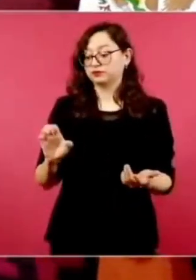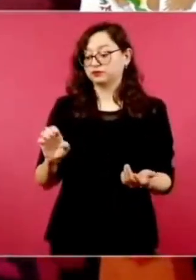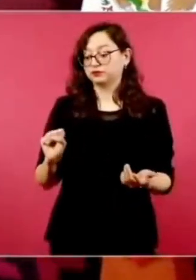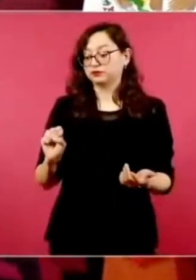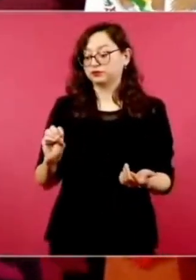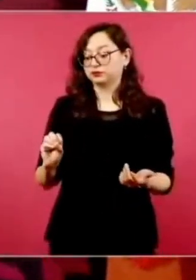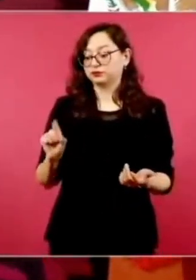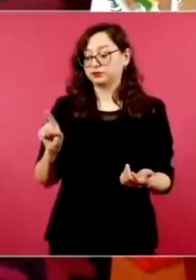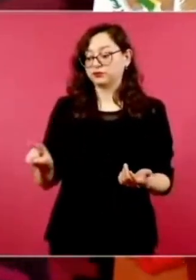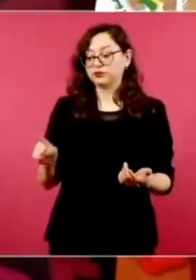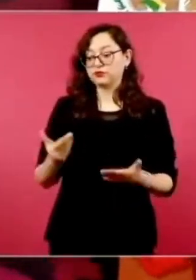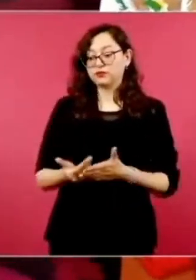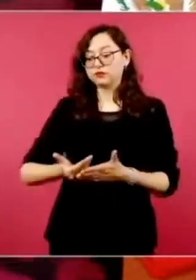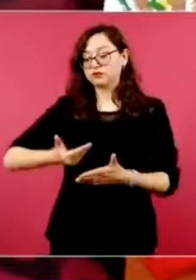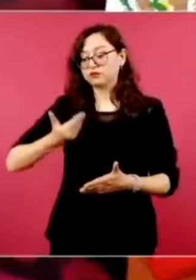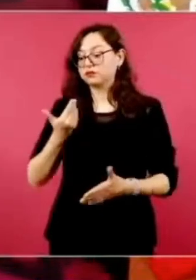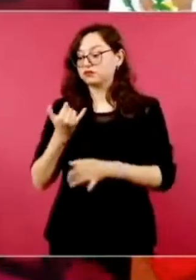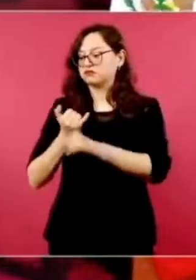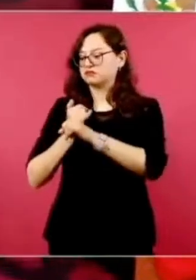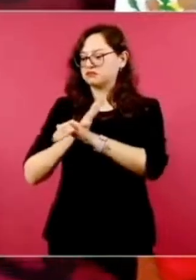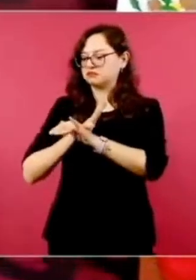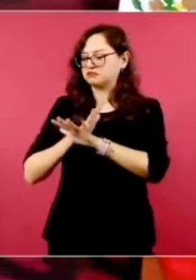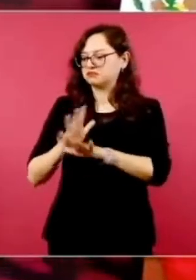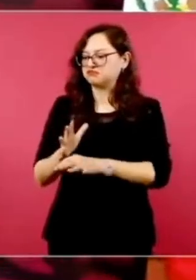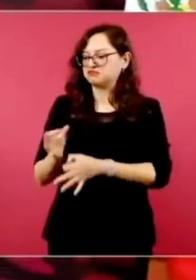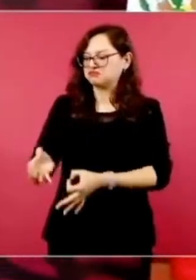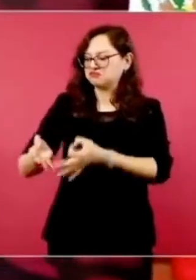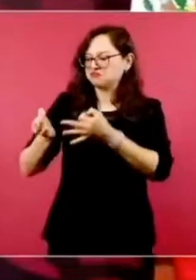un faro de la verdad